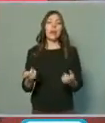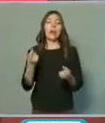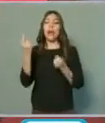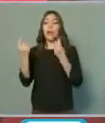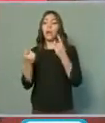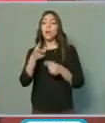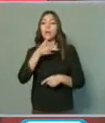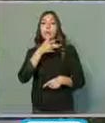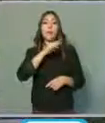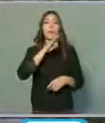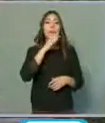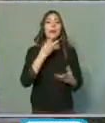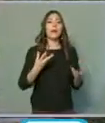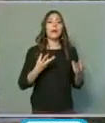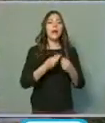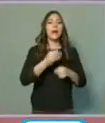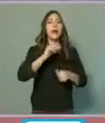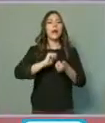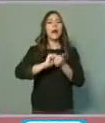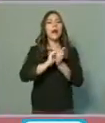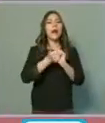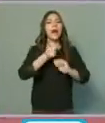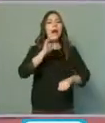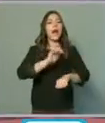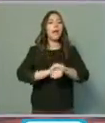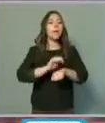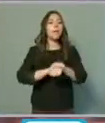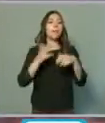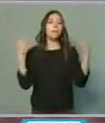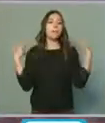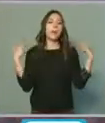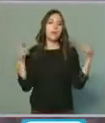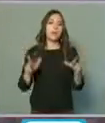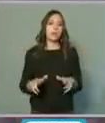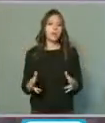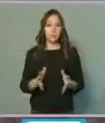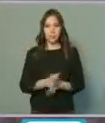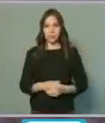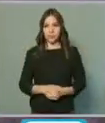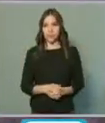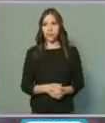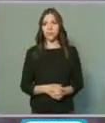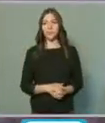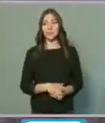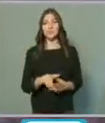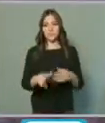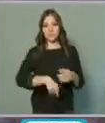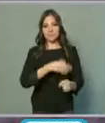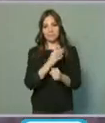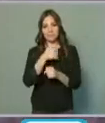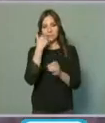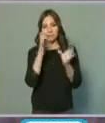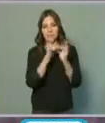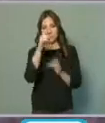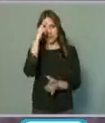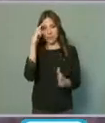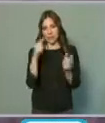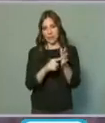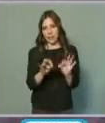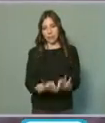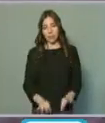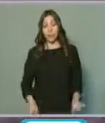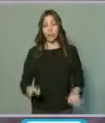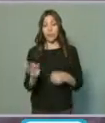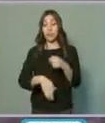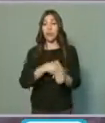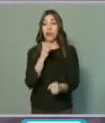hacen cómplices de los maestros. Así es. Bueno, miren, aquí valdría la pena hacer una aclaración y creo que es muy importante. Hoy en día, el momento que